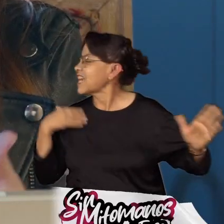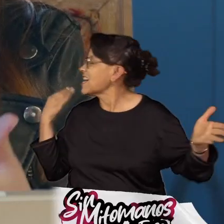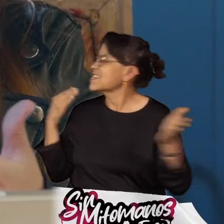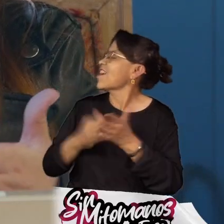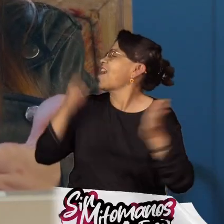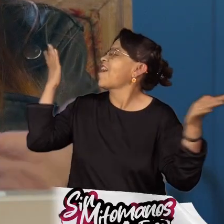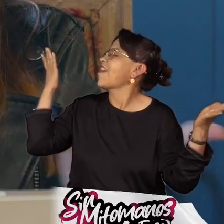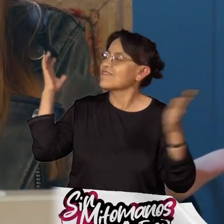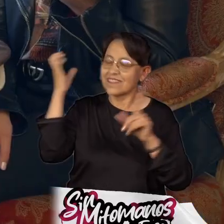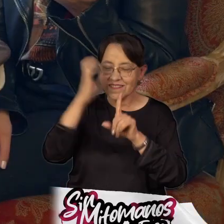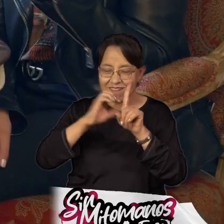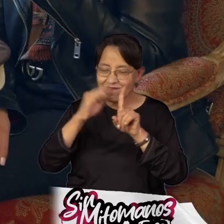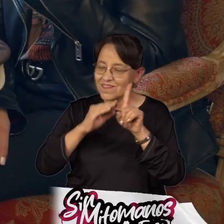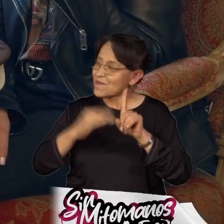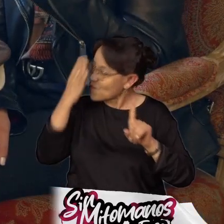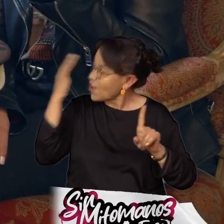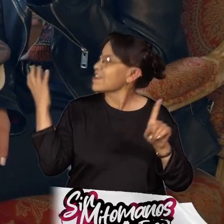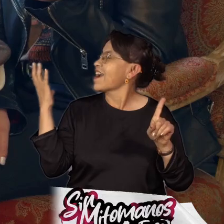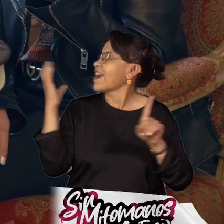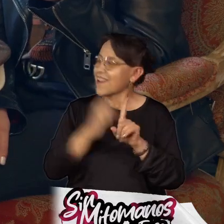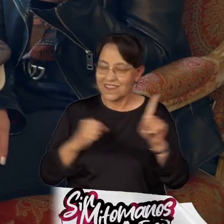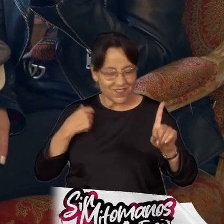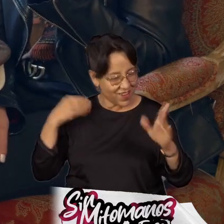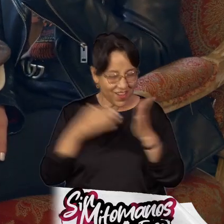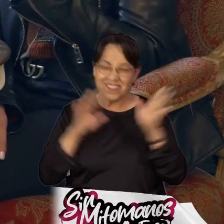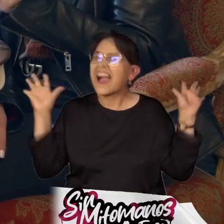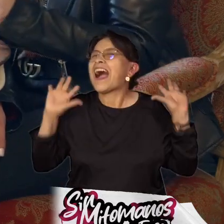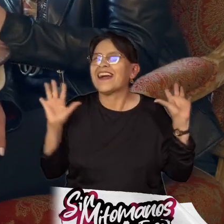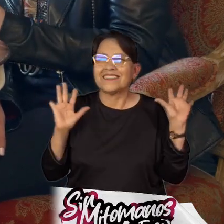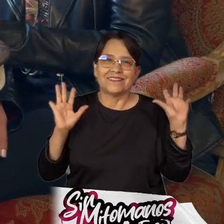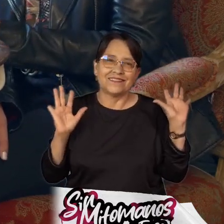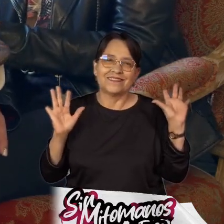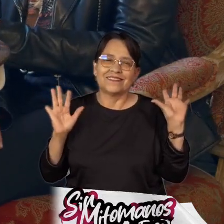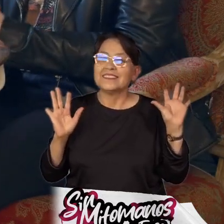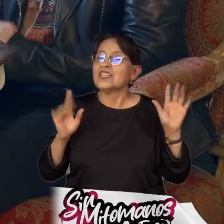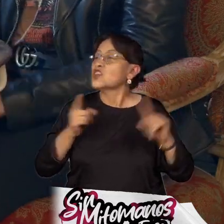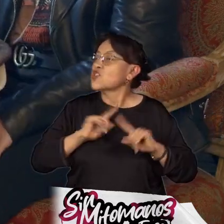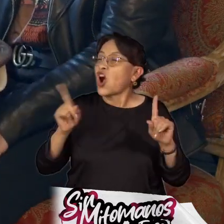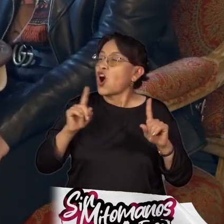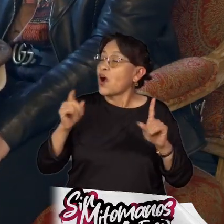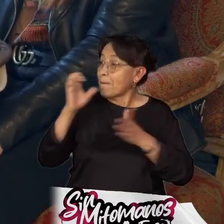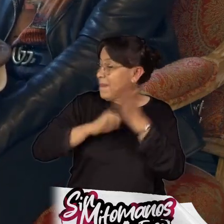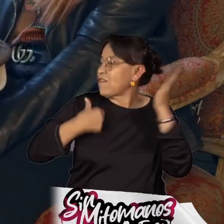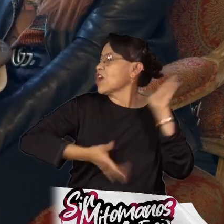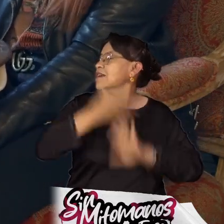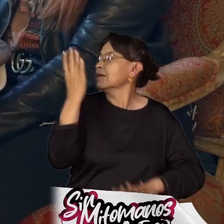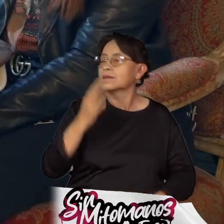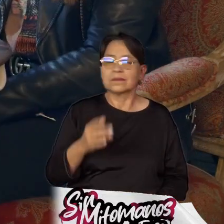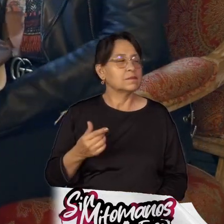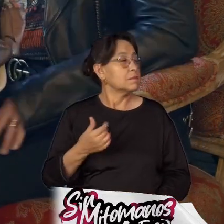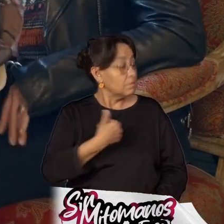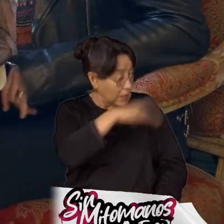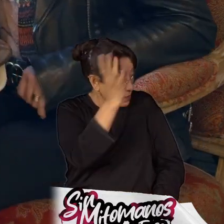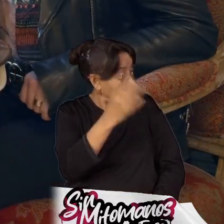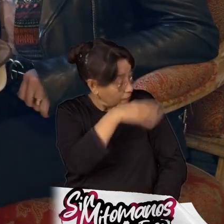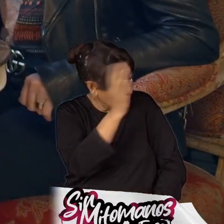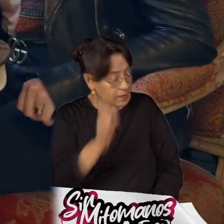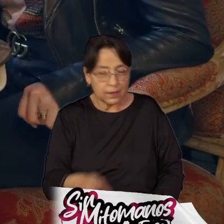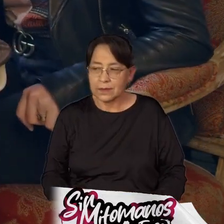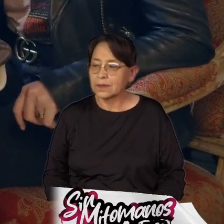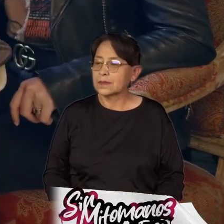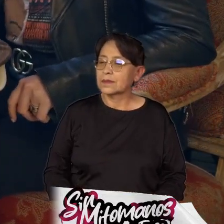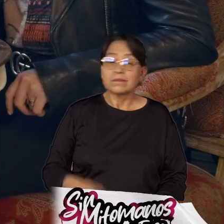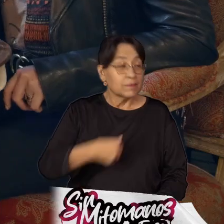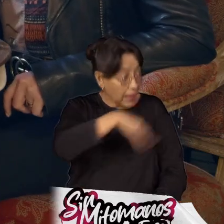En contra de esta eliminación. Porque estás en y contra. esto está colorado ya. A Es ver. más, sabe que si no me lo eliminan, me voy. Bueno, vale.